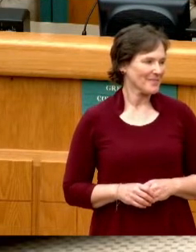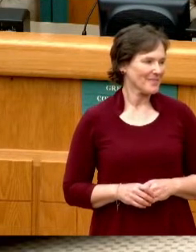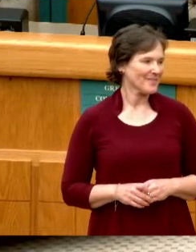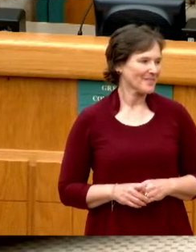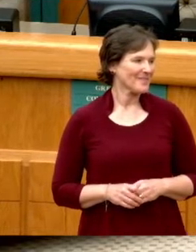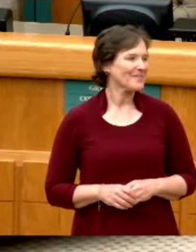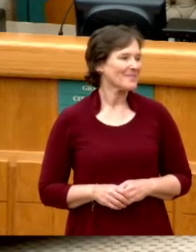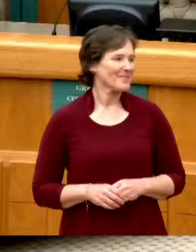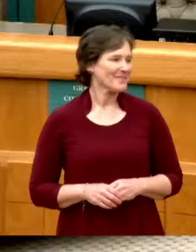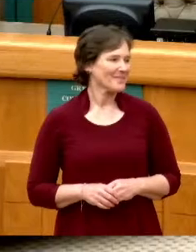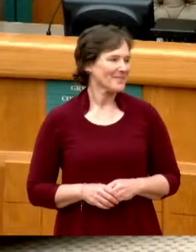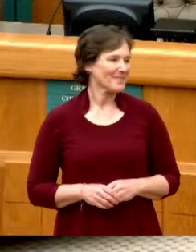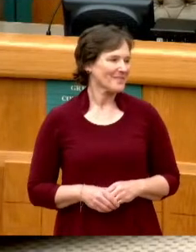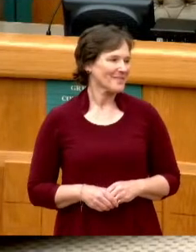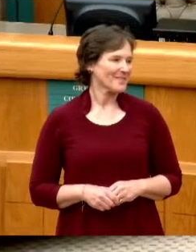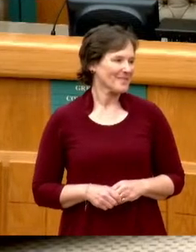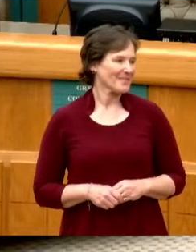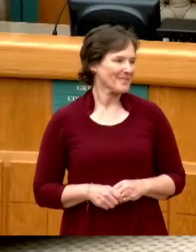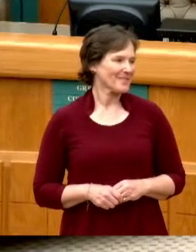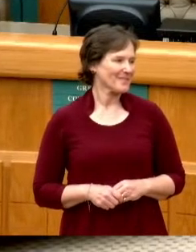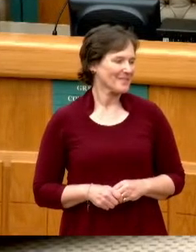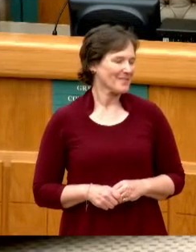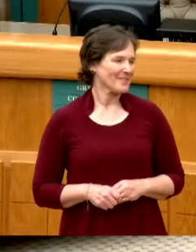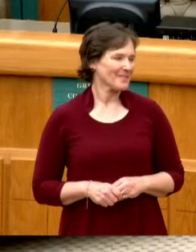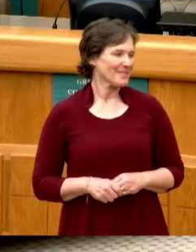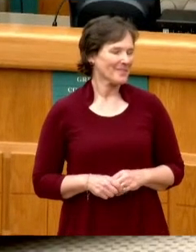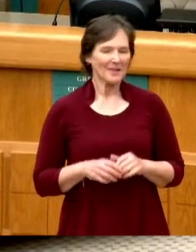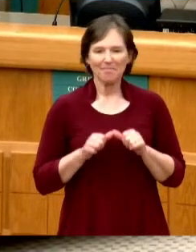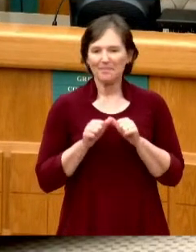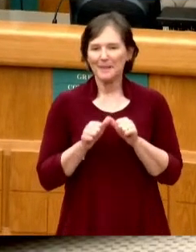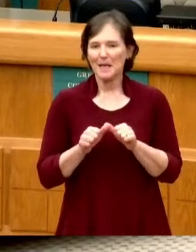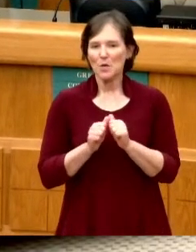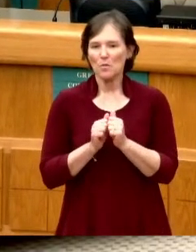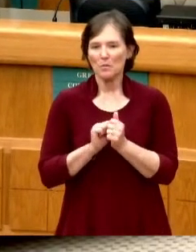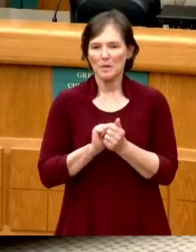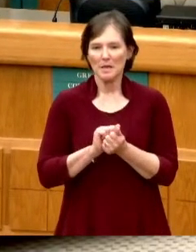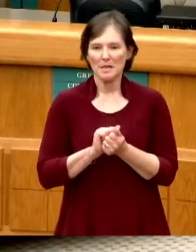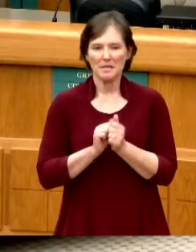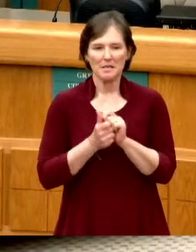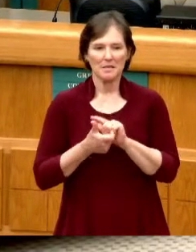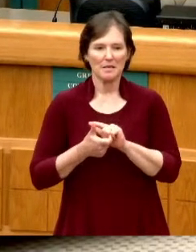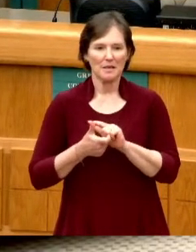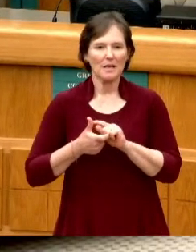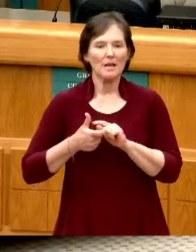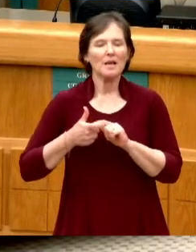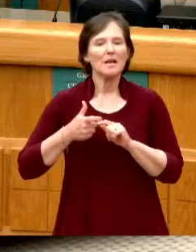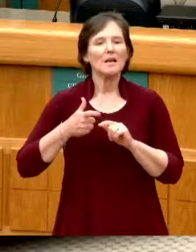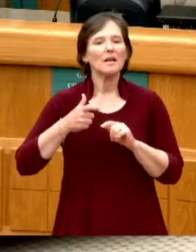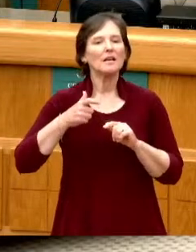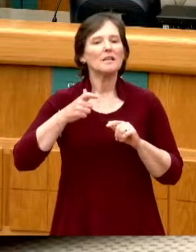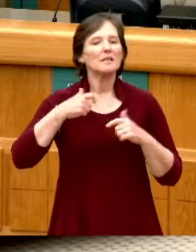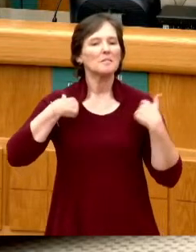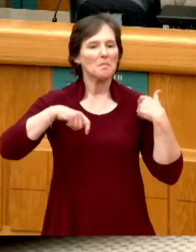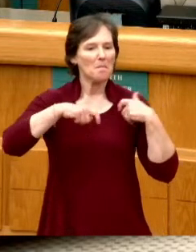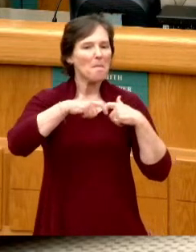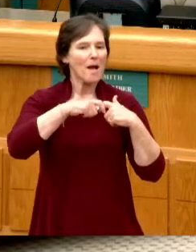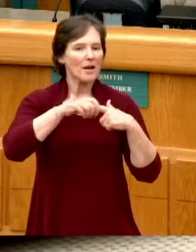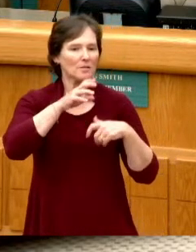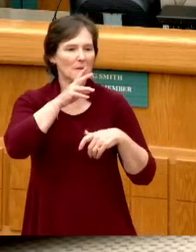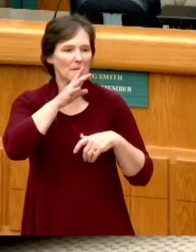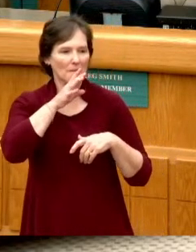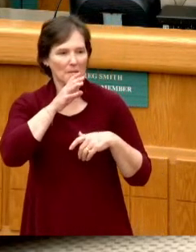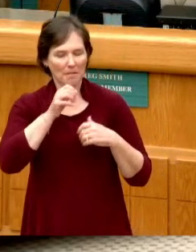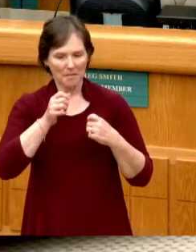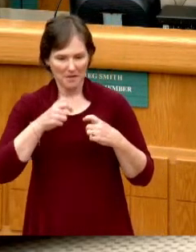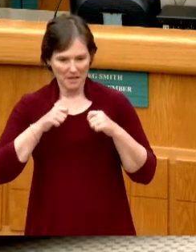visitas a domicilio. Todo dependerá del número de vacunas con las que contemos. El presidente electo Joe Biden ha declarado que entregará 100